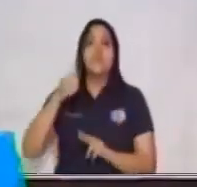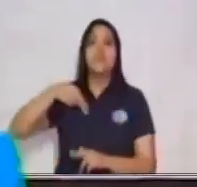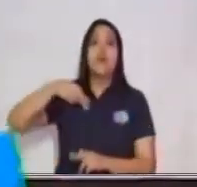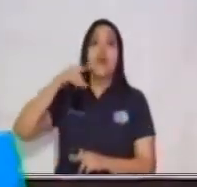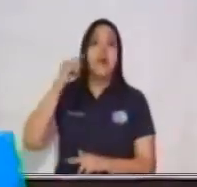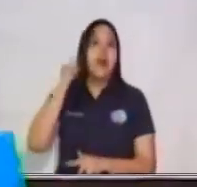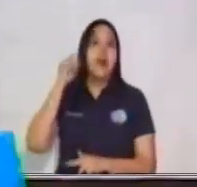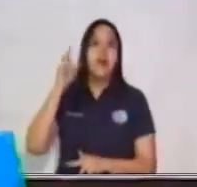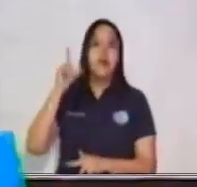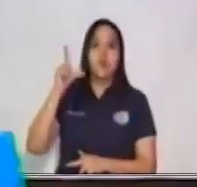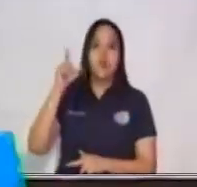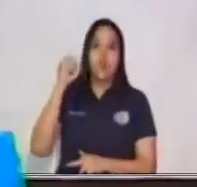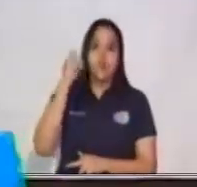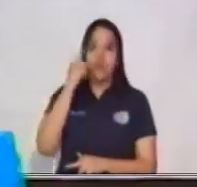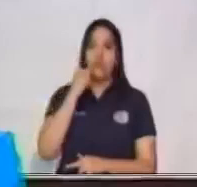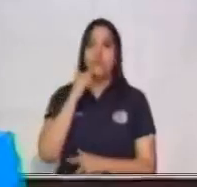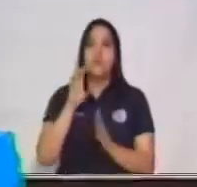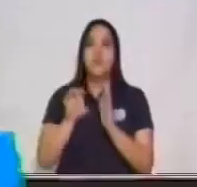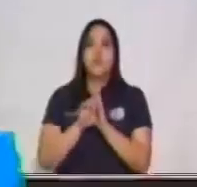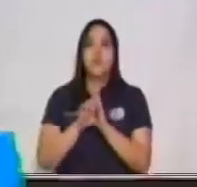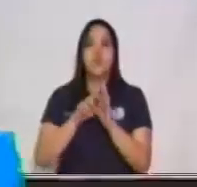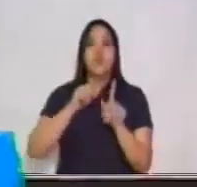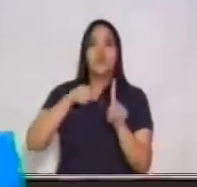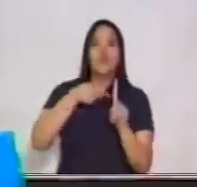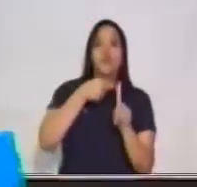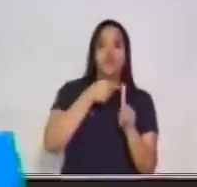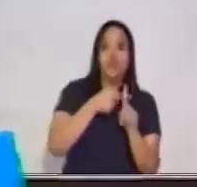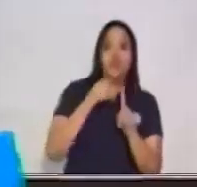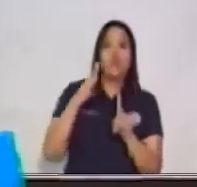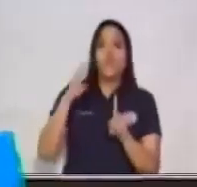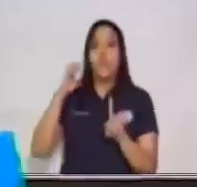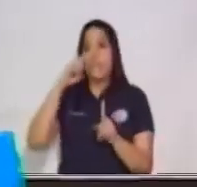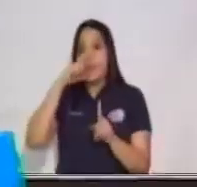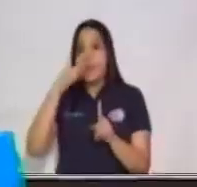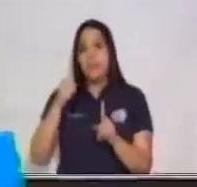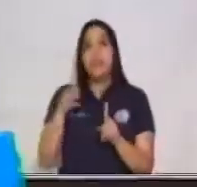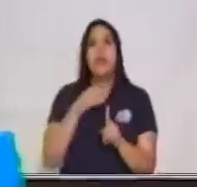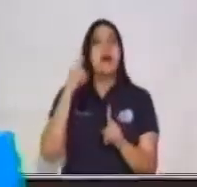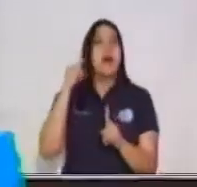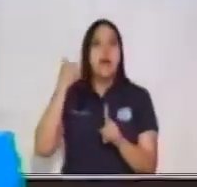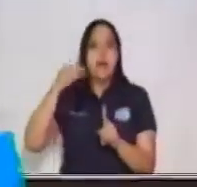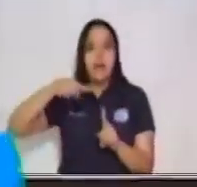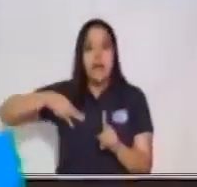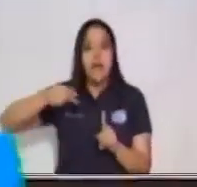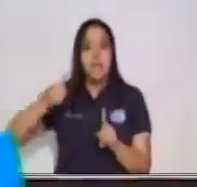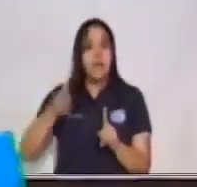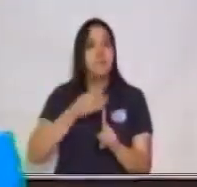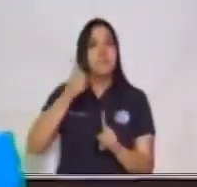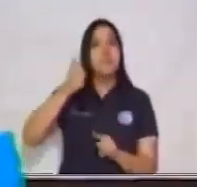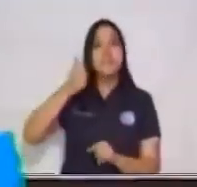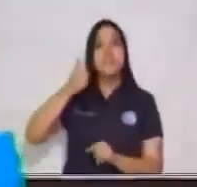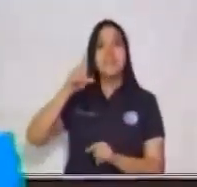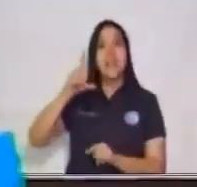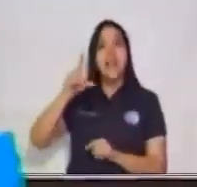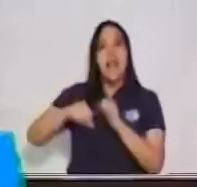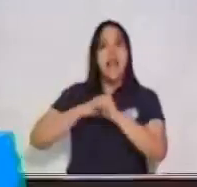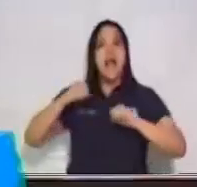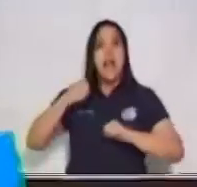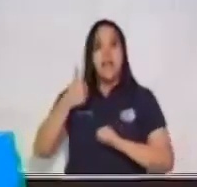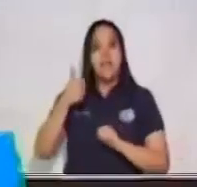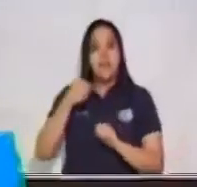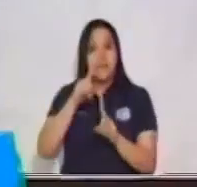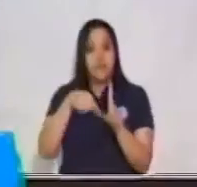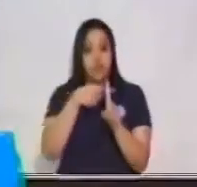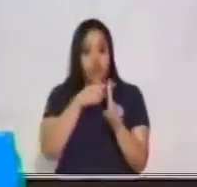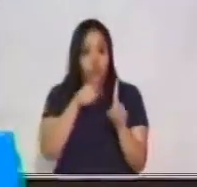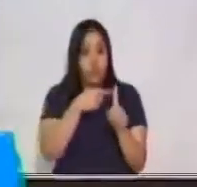ángulos. Si sumamos alfa, beta, gamma, si sumamos los tres ángulos internos de un